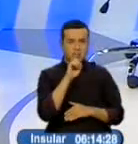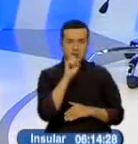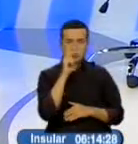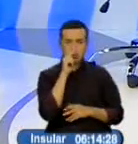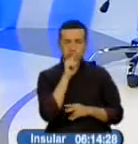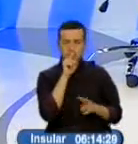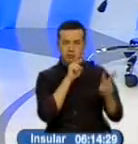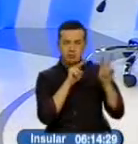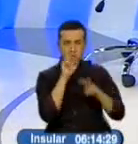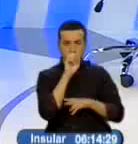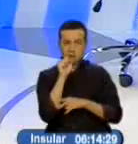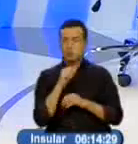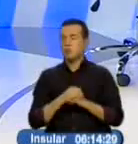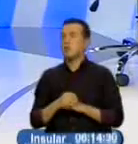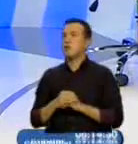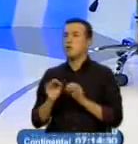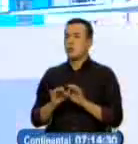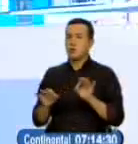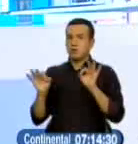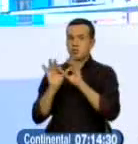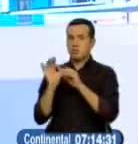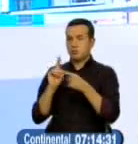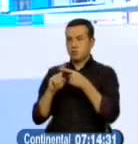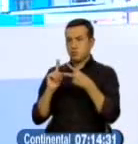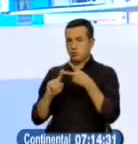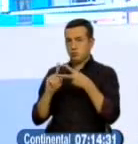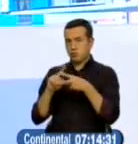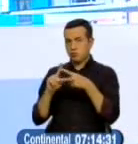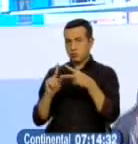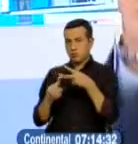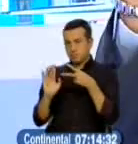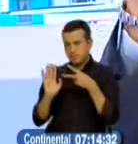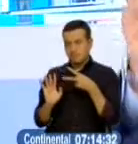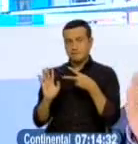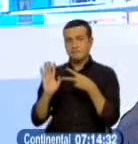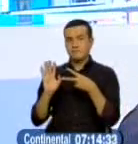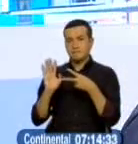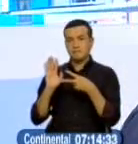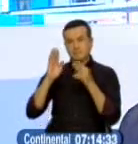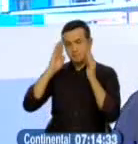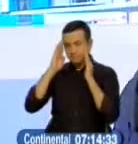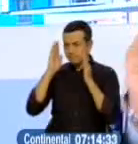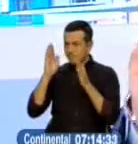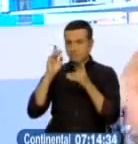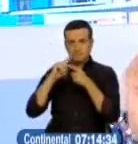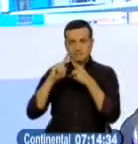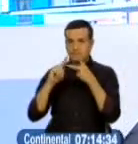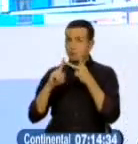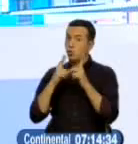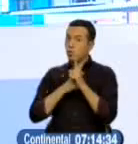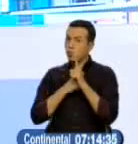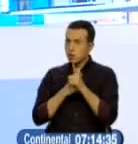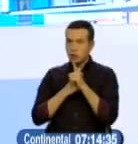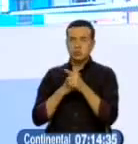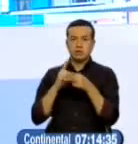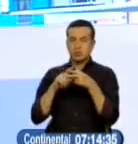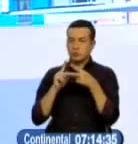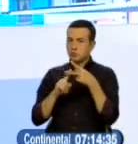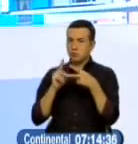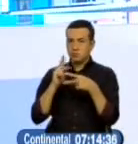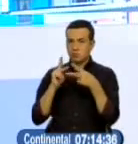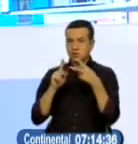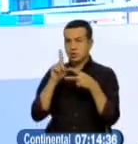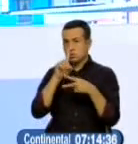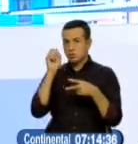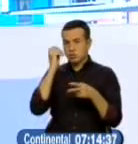detectado? Fundamentalmente en dos aspectos, y ahí también vamos a centrar en términos de urgencia, digamos, en estos primeros